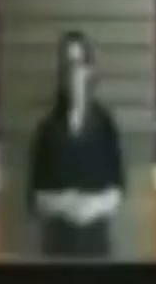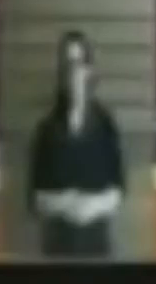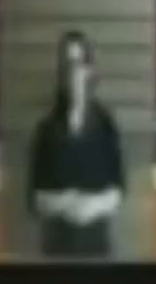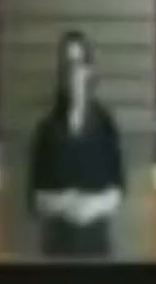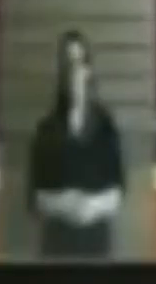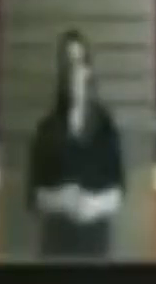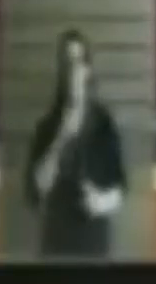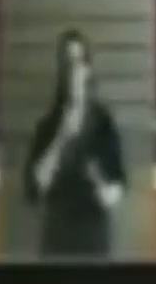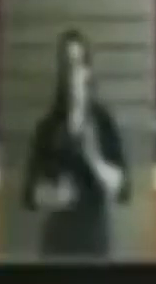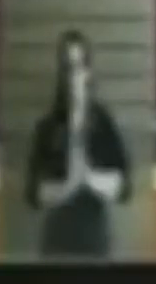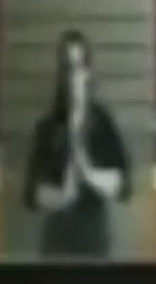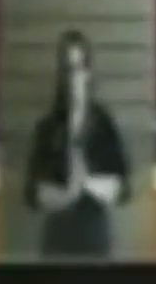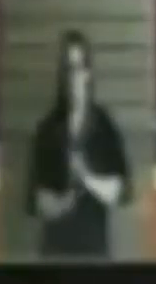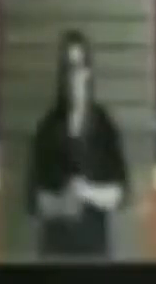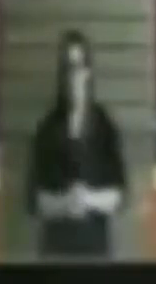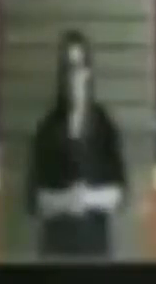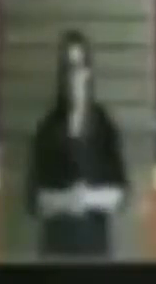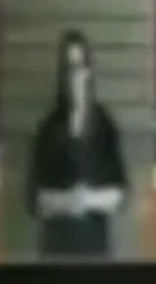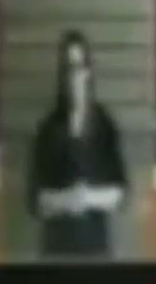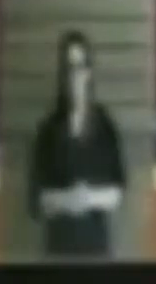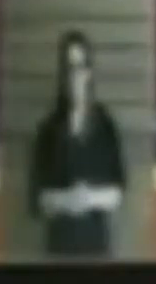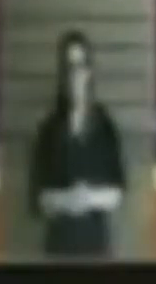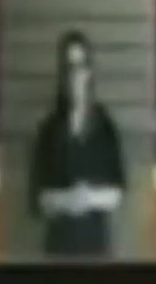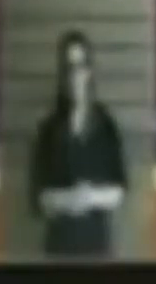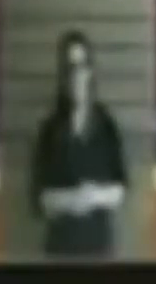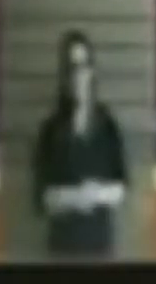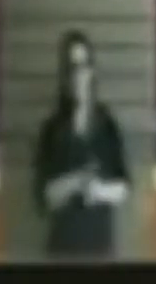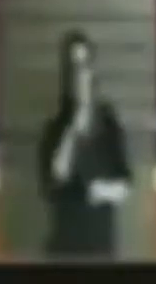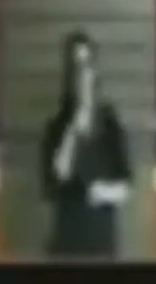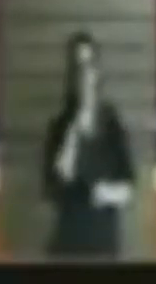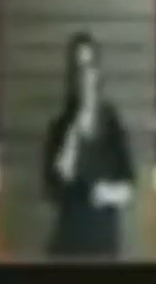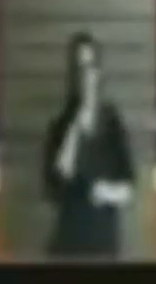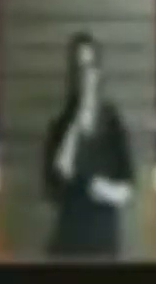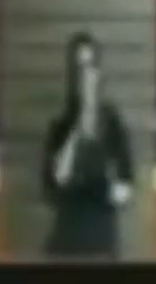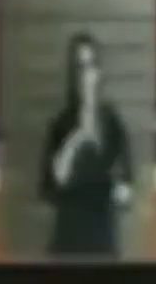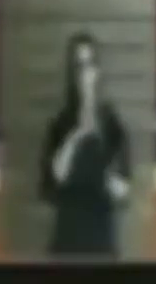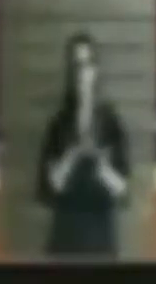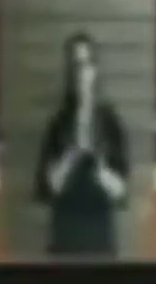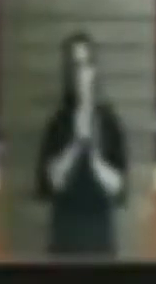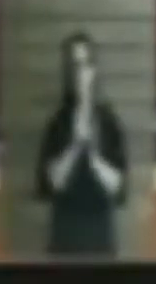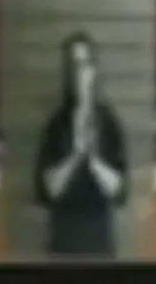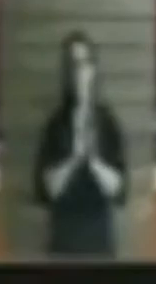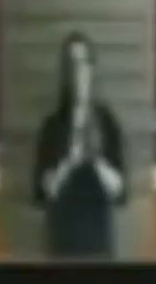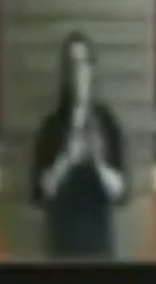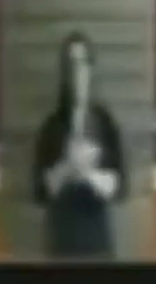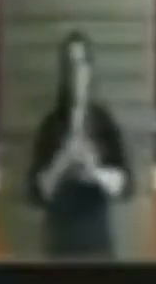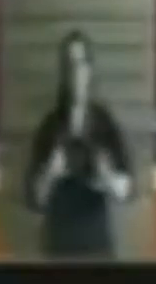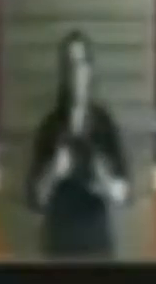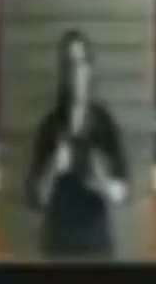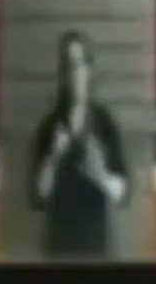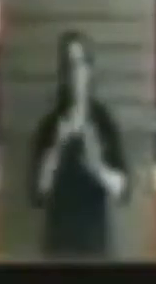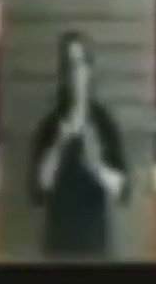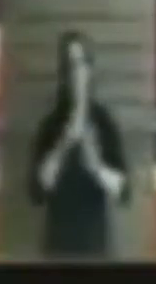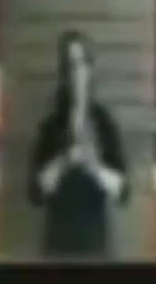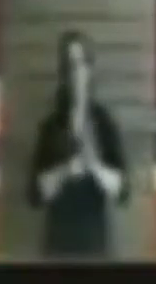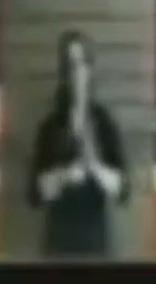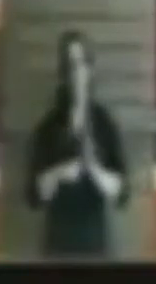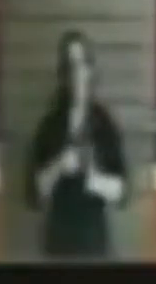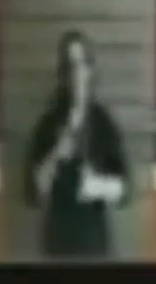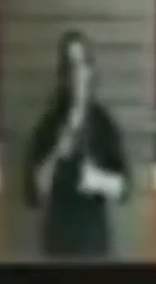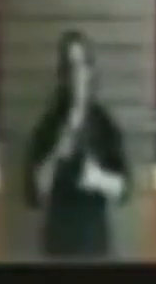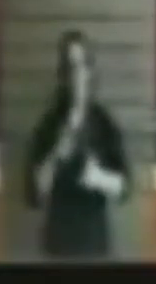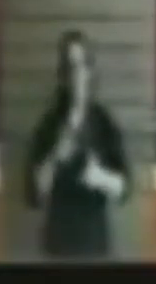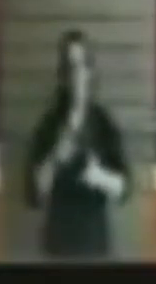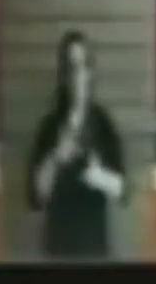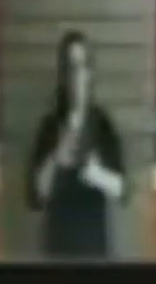Seguimos. Gai zerrendako 16. puntua. Le toca al Partido Popular, pero va en euskera. Sabe usted que una vez en euskera,